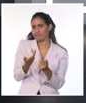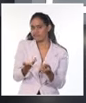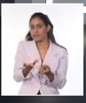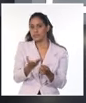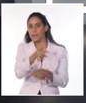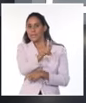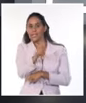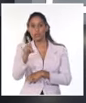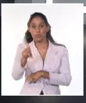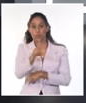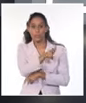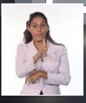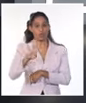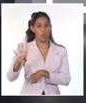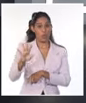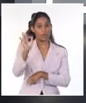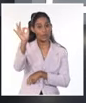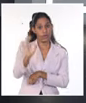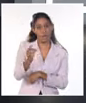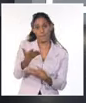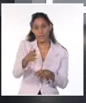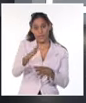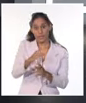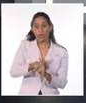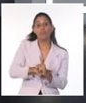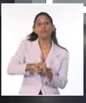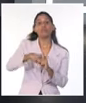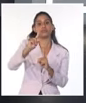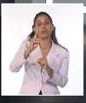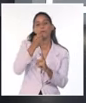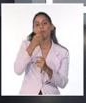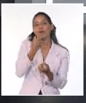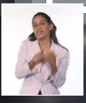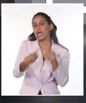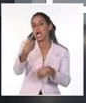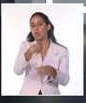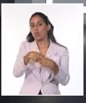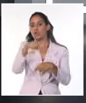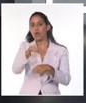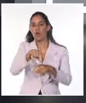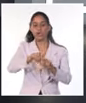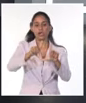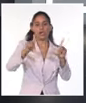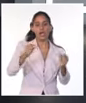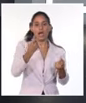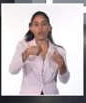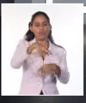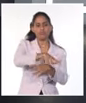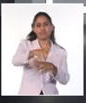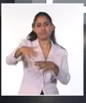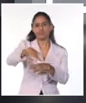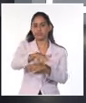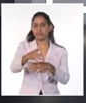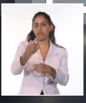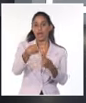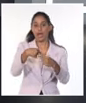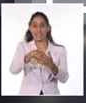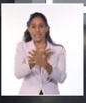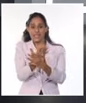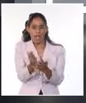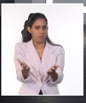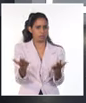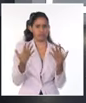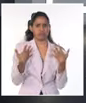24 grc pueden haber valores inferiores hacia zonas del interior y superiores en zonas costeras y el día será cálido con